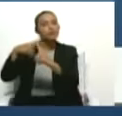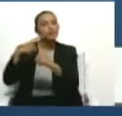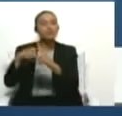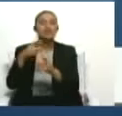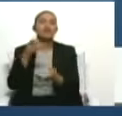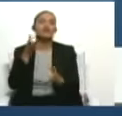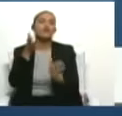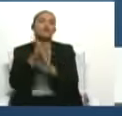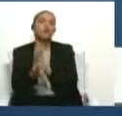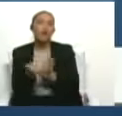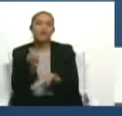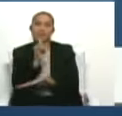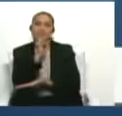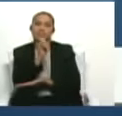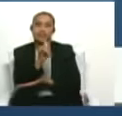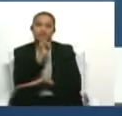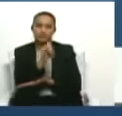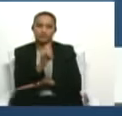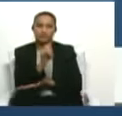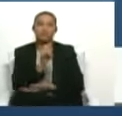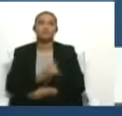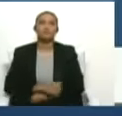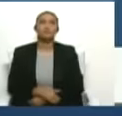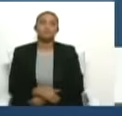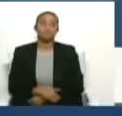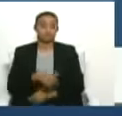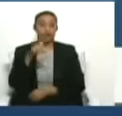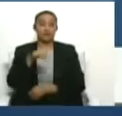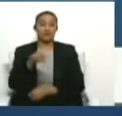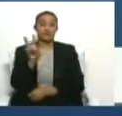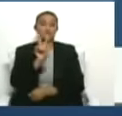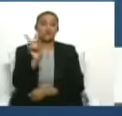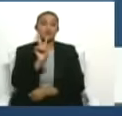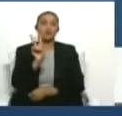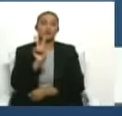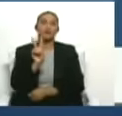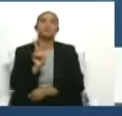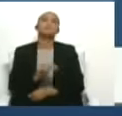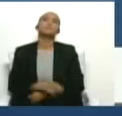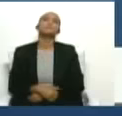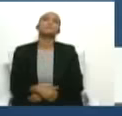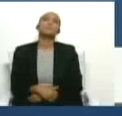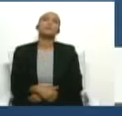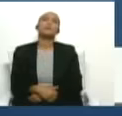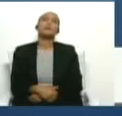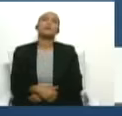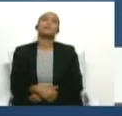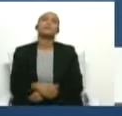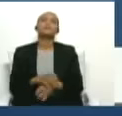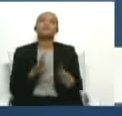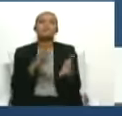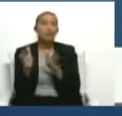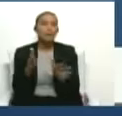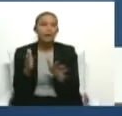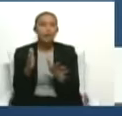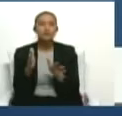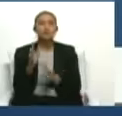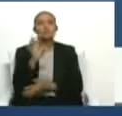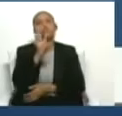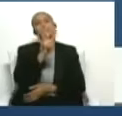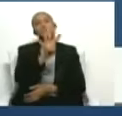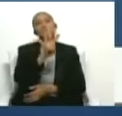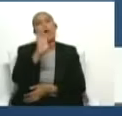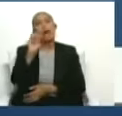humanos en nuestro país, a una cifra cercana de un 40%. Por algo será, porque